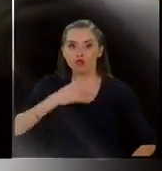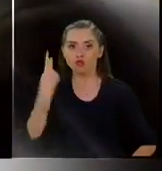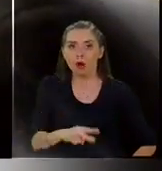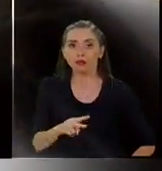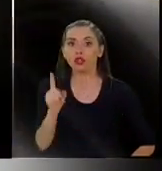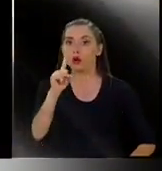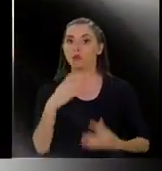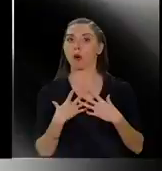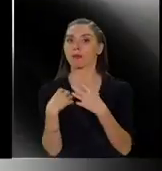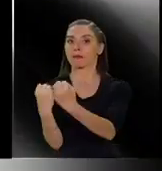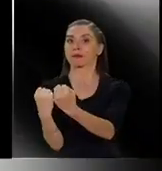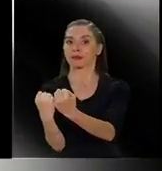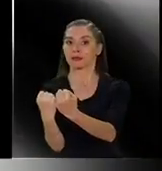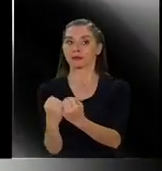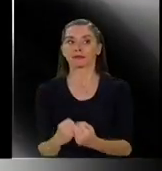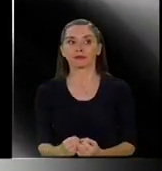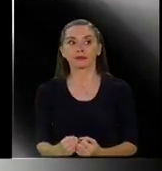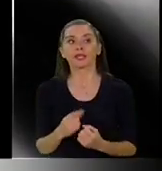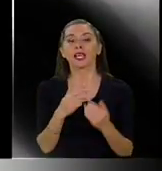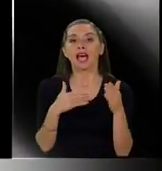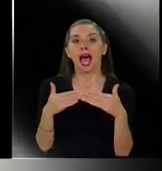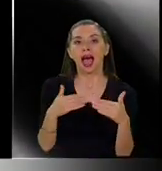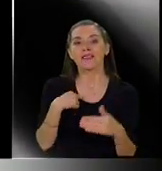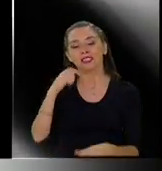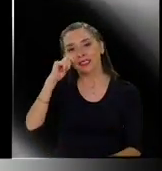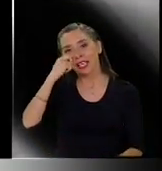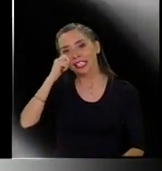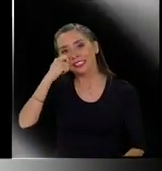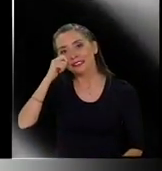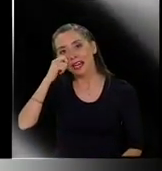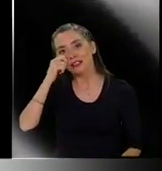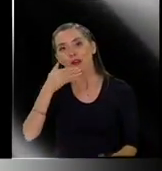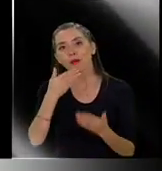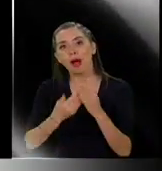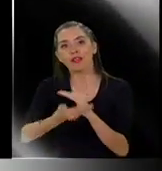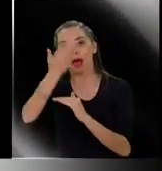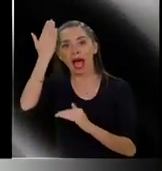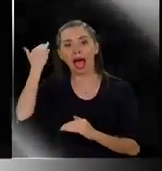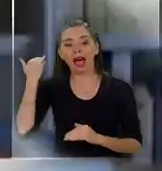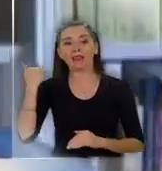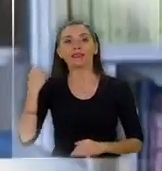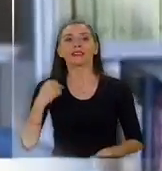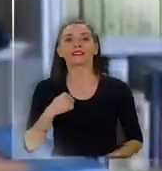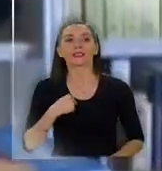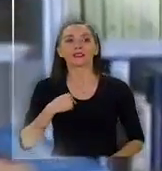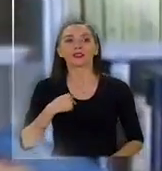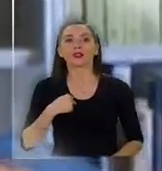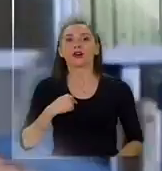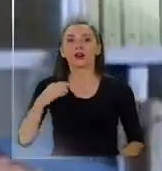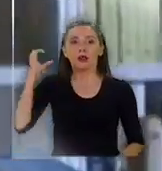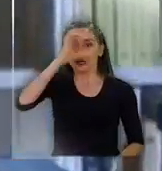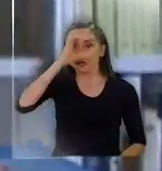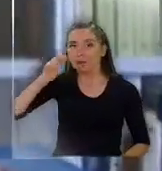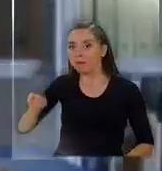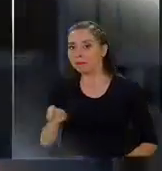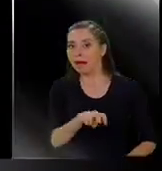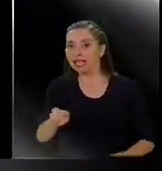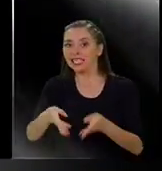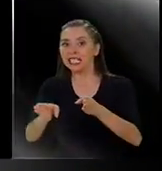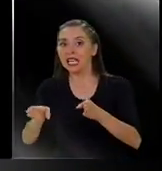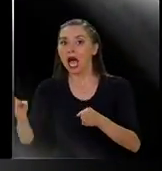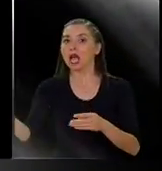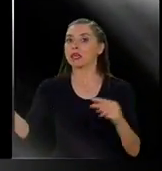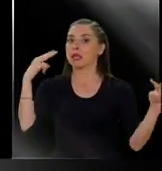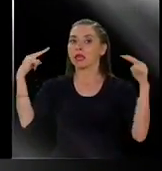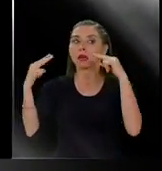va a poder quitar. A ratos echo de menos, cuando antes me paseaba y me iba mejor en las calles. Siento que ha